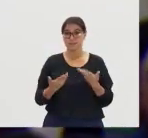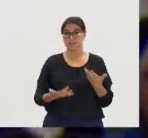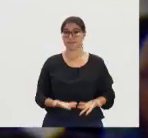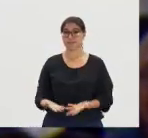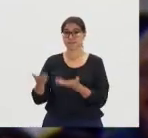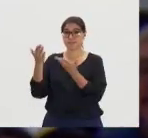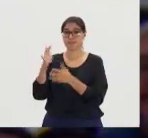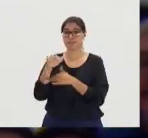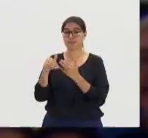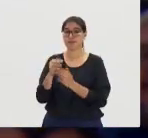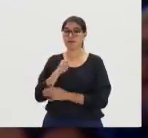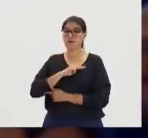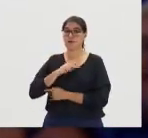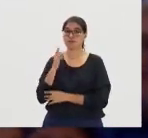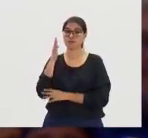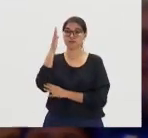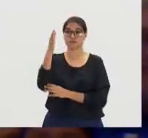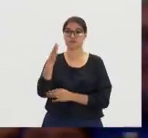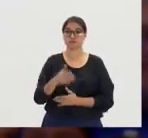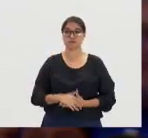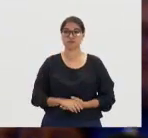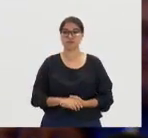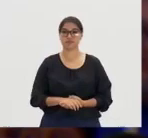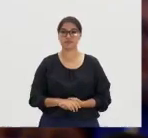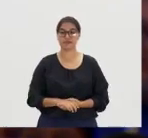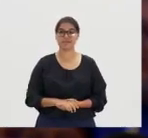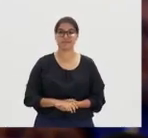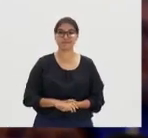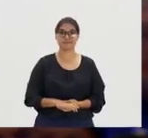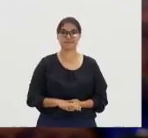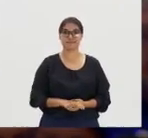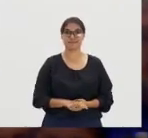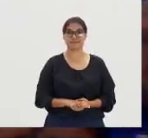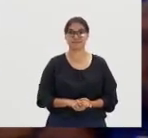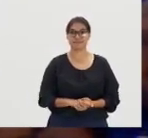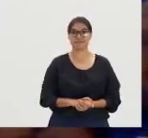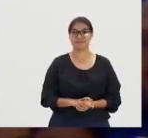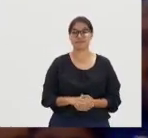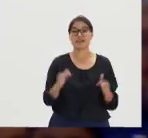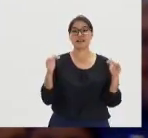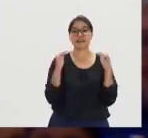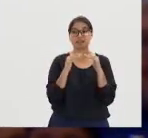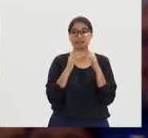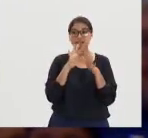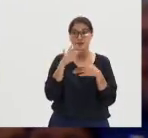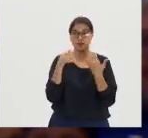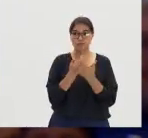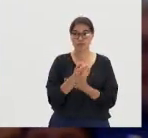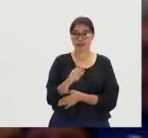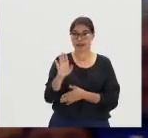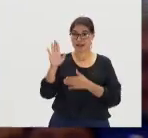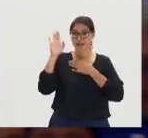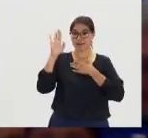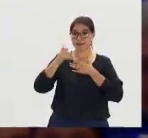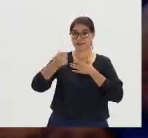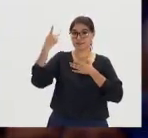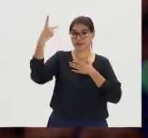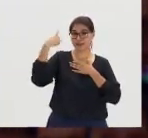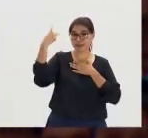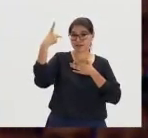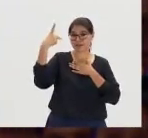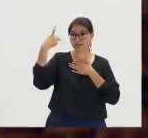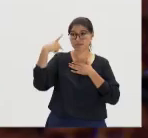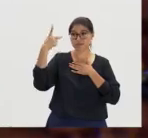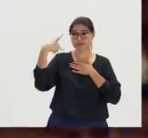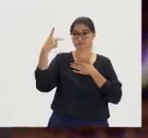leyendo la palabra. Y si eso es verdad, las promesas que se hicieron en el Antiguo Testamento y en el Nuevo Testamento, hechas por Dios a